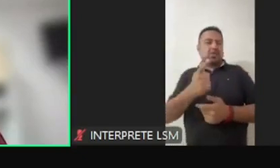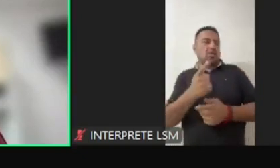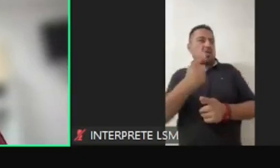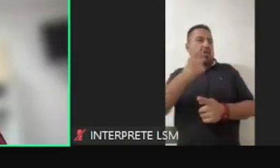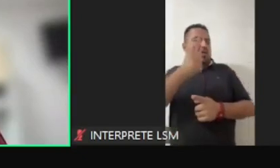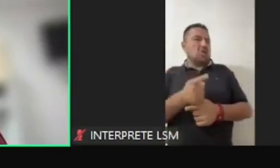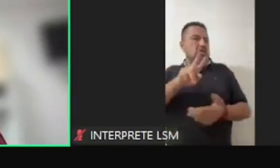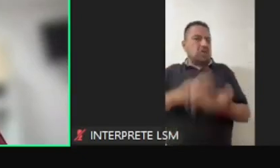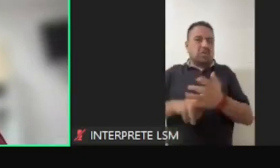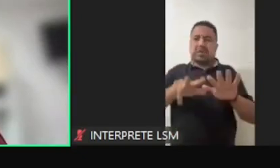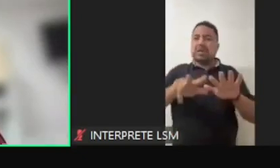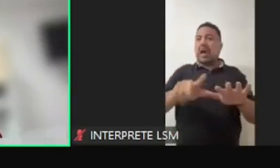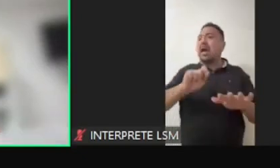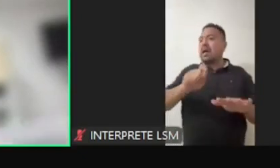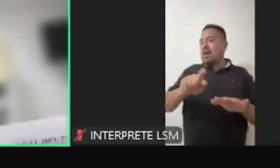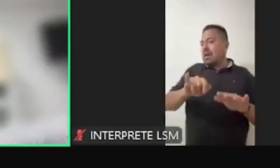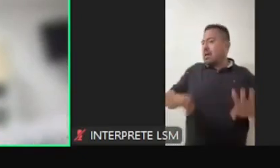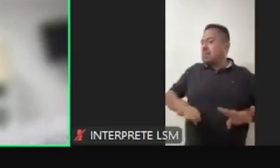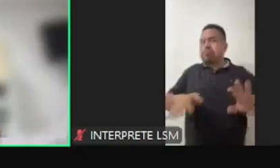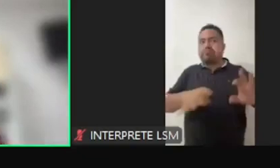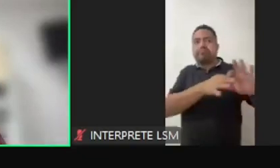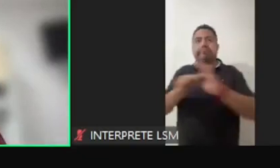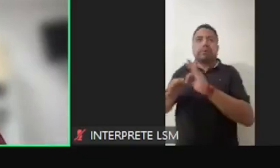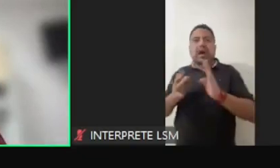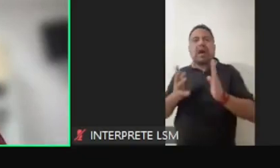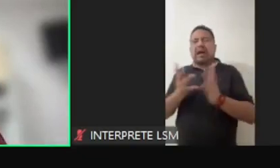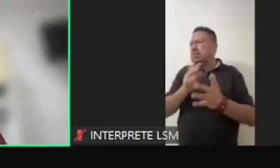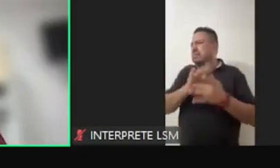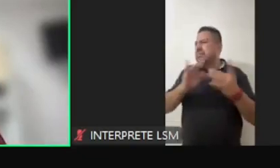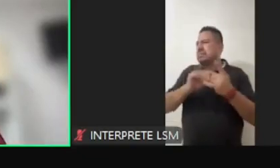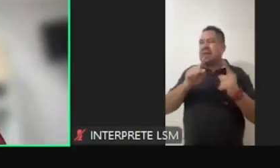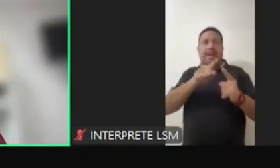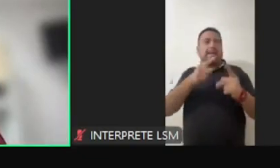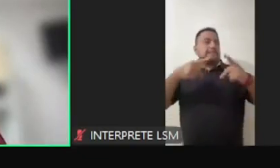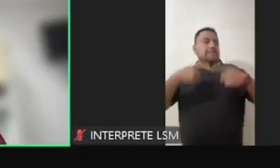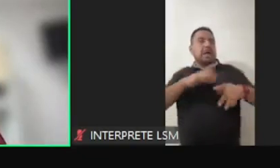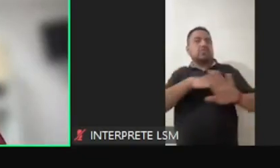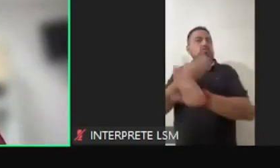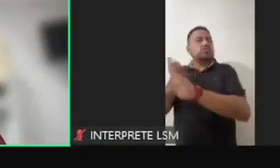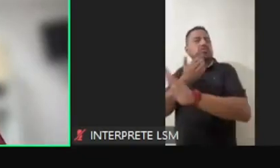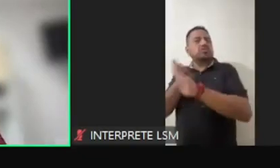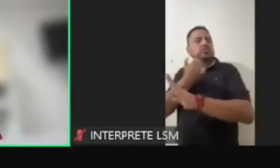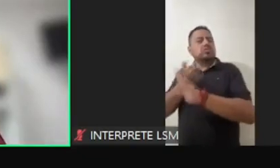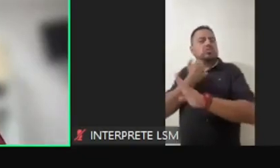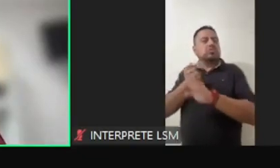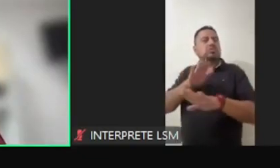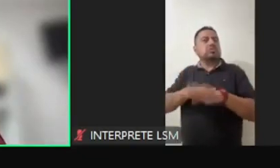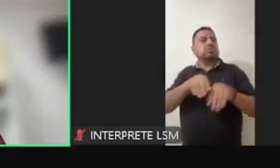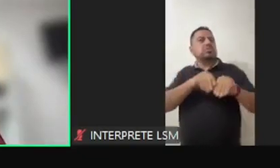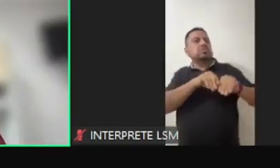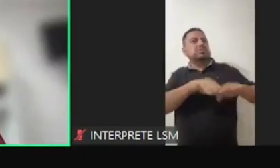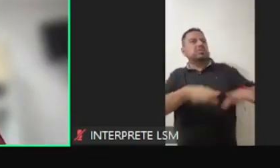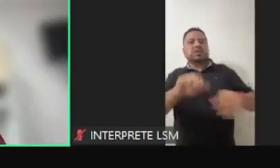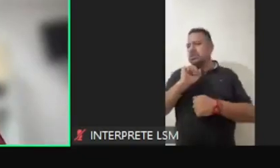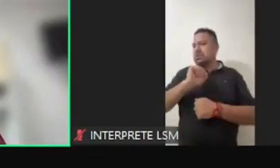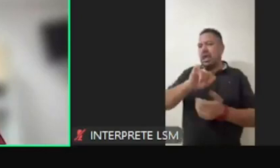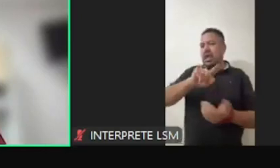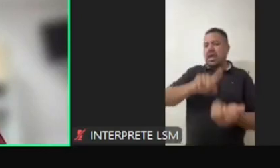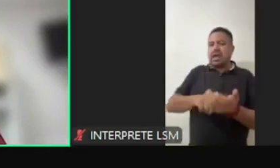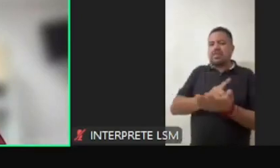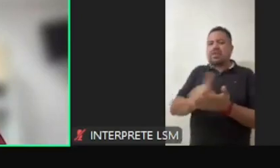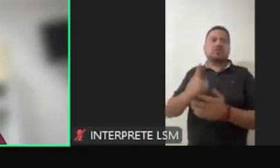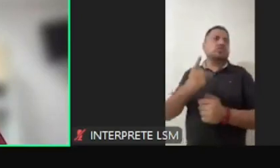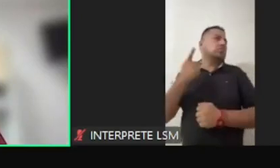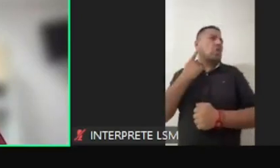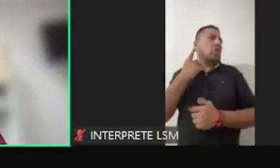2018 toda vez que las expresiones realizadas por el denunciado se desplegaron en el marco del ejercicio de sus derechos